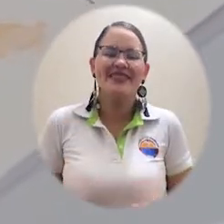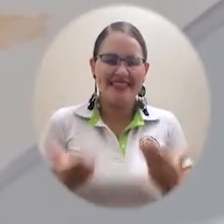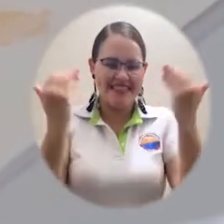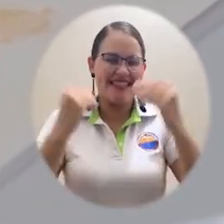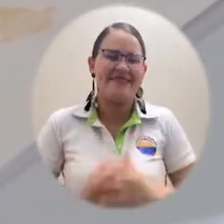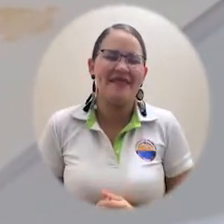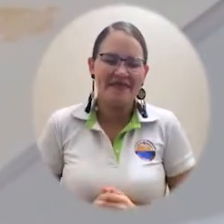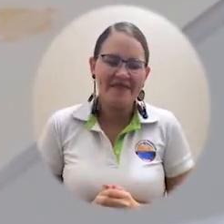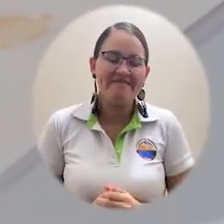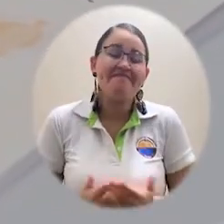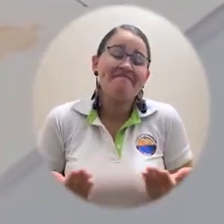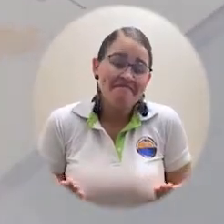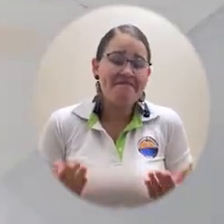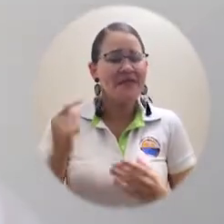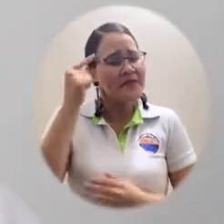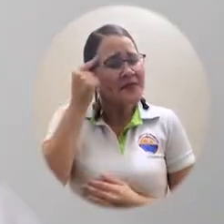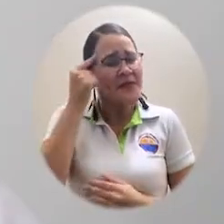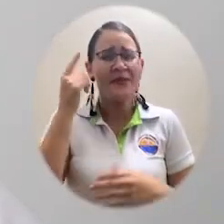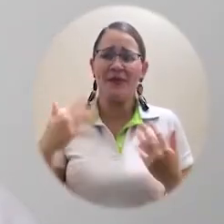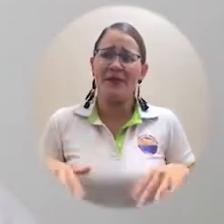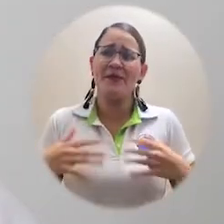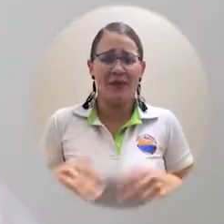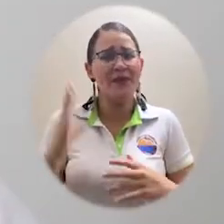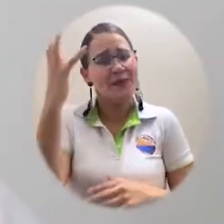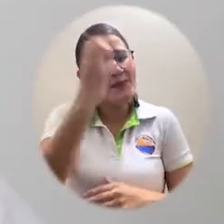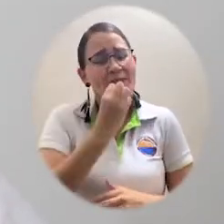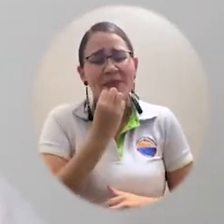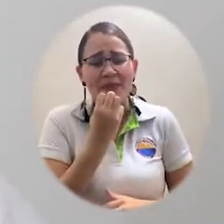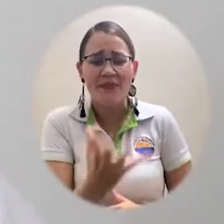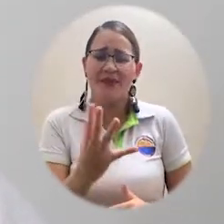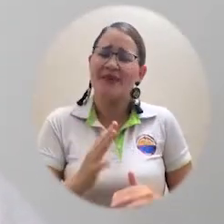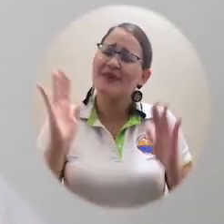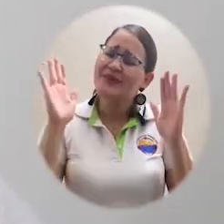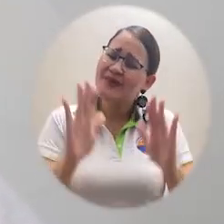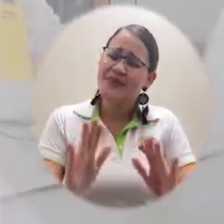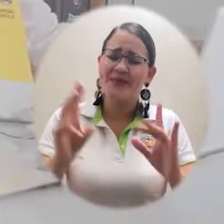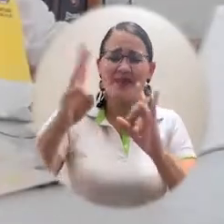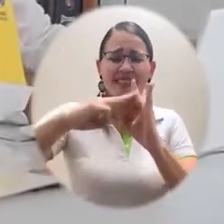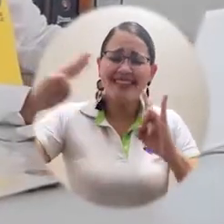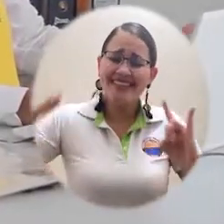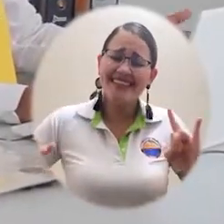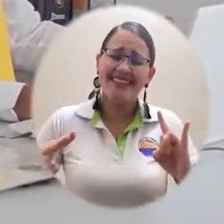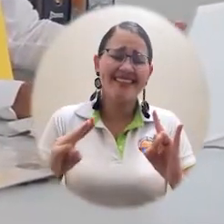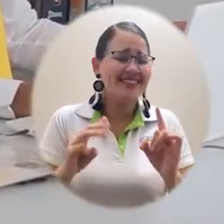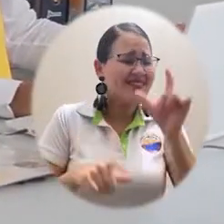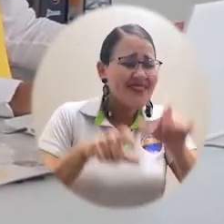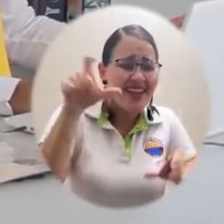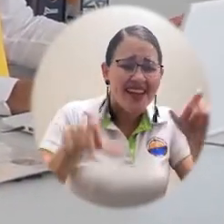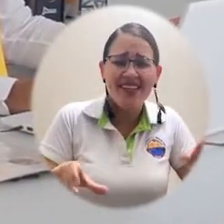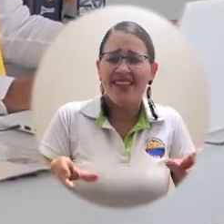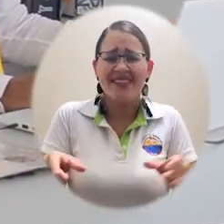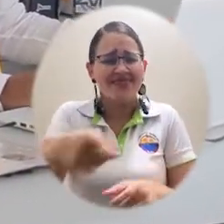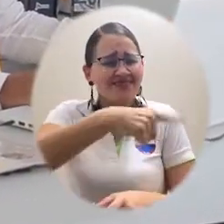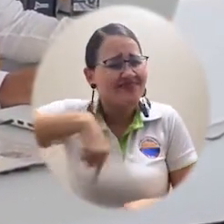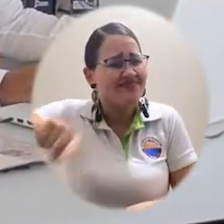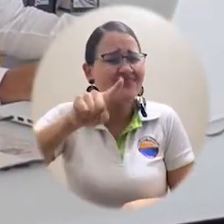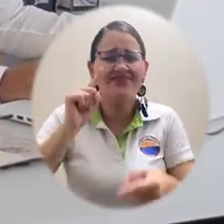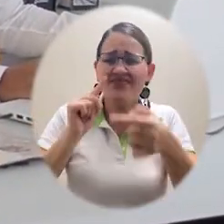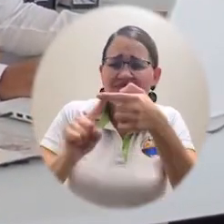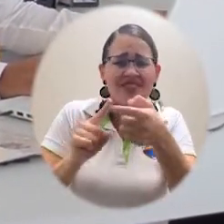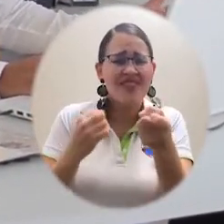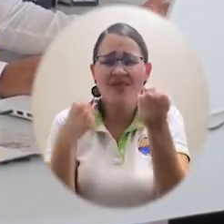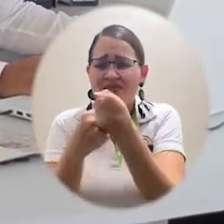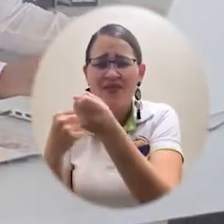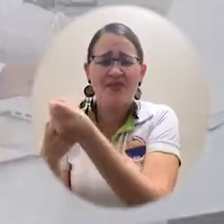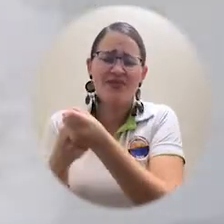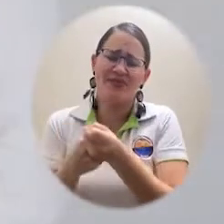formación, como son acuerdos que hay para ayudarlos. Entonces es un bonito gesto que las personas de la Universidad Magdalena